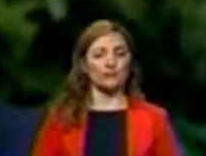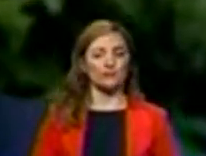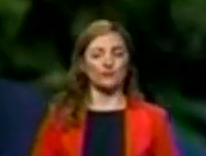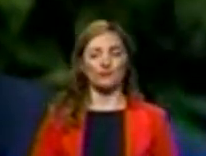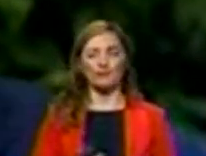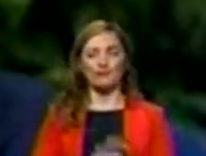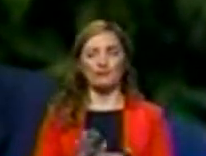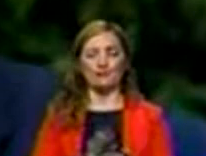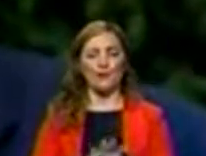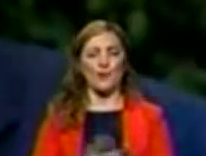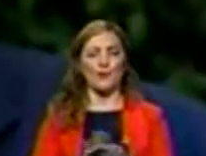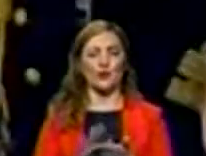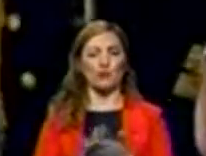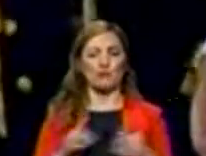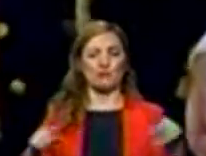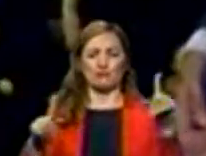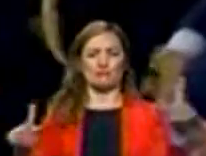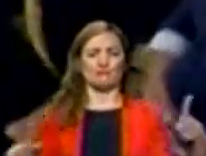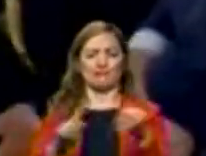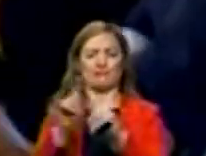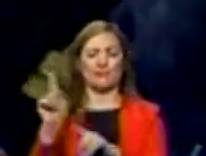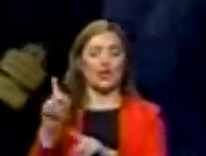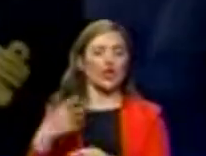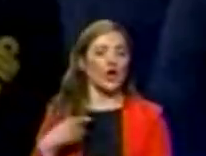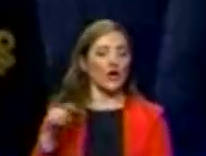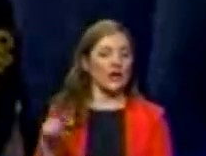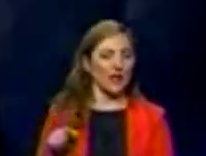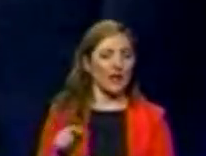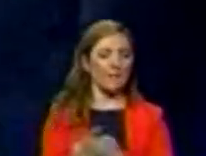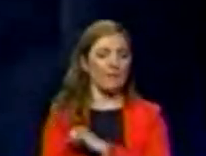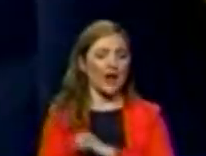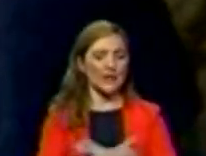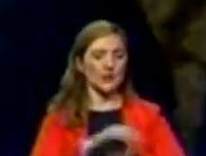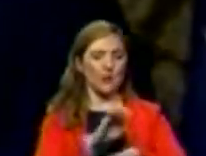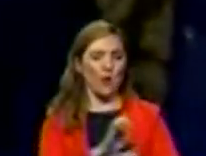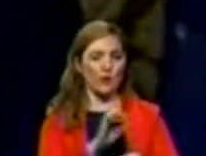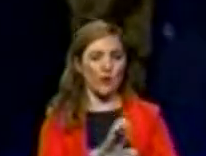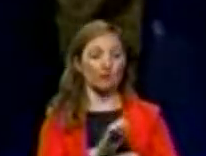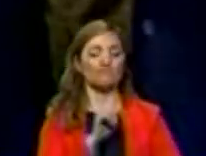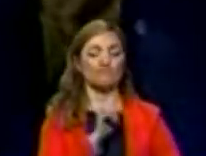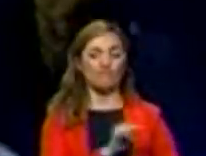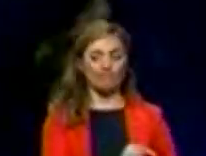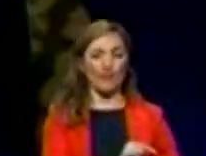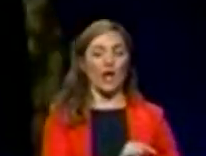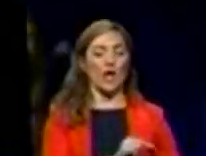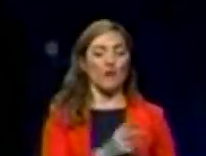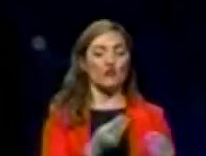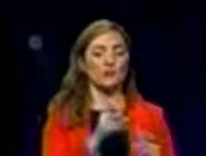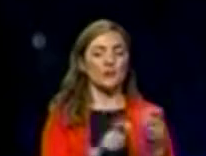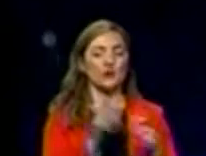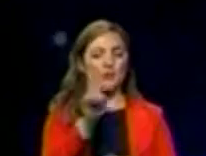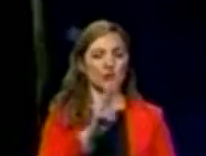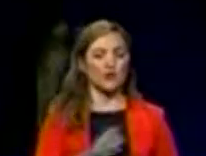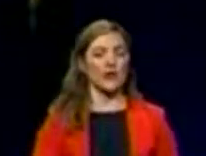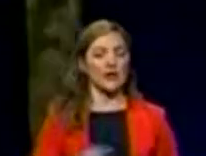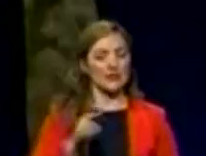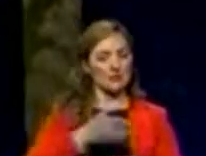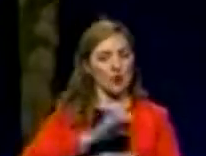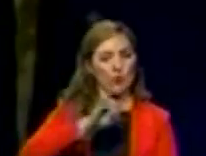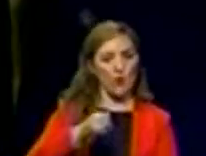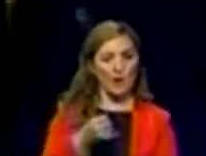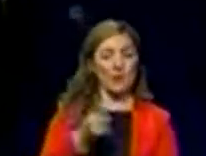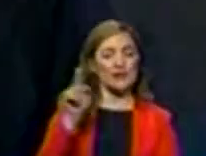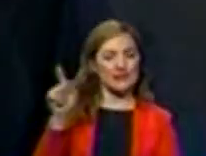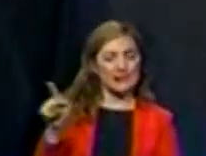últimos años a nuestro país. Este jueves el presidente de la República viajará a París para reunirse con el presidente francés Emmanuel Macron en el Palacio